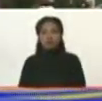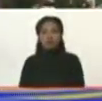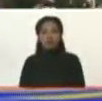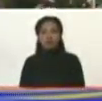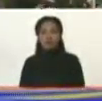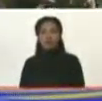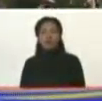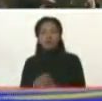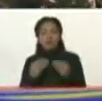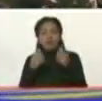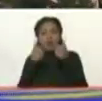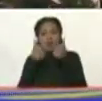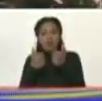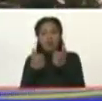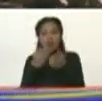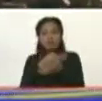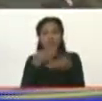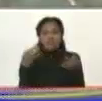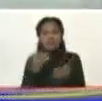bien.